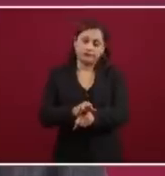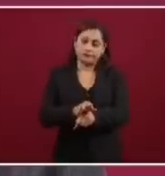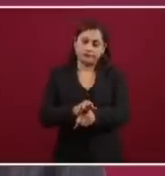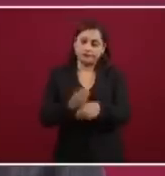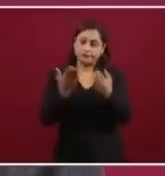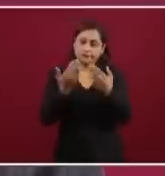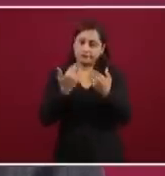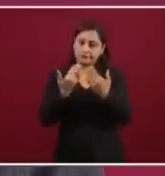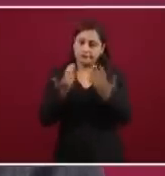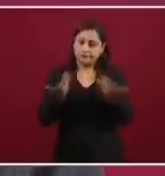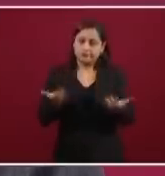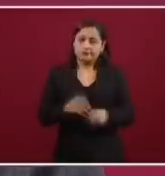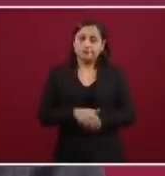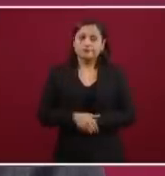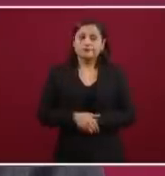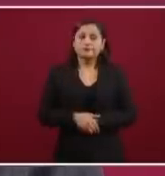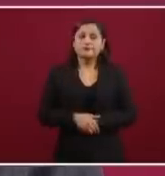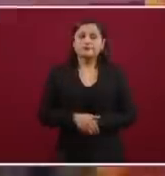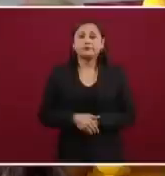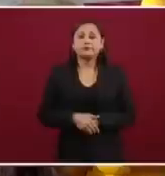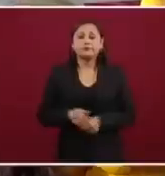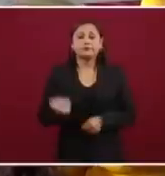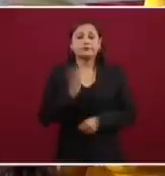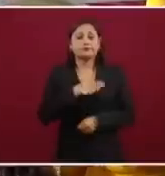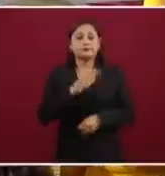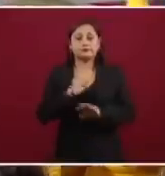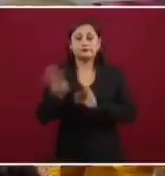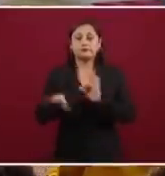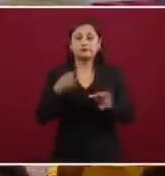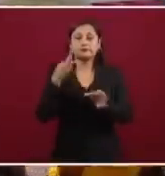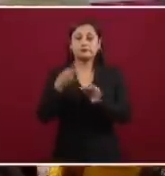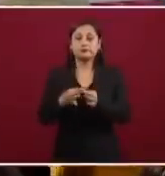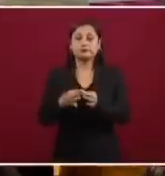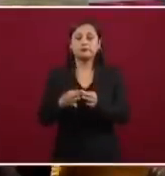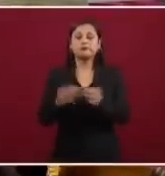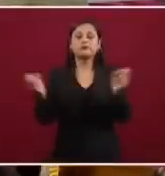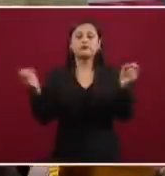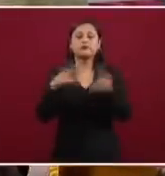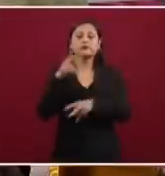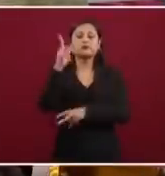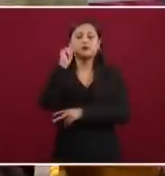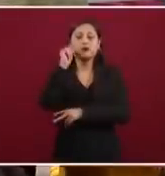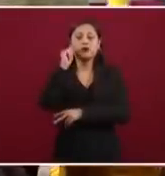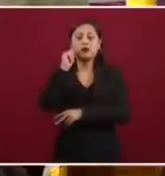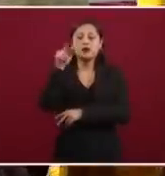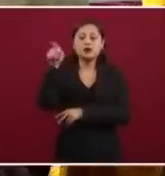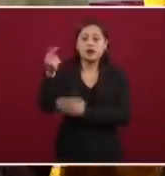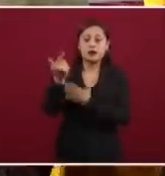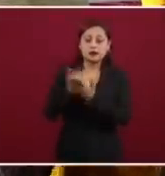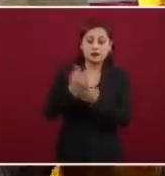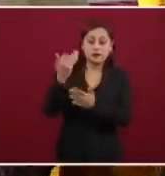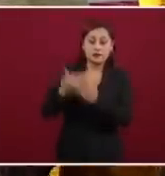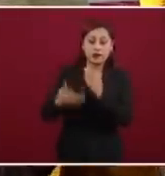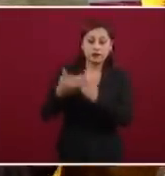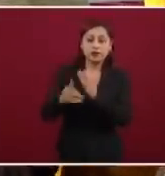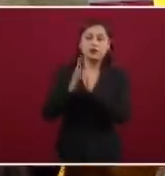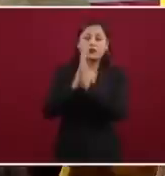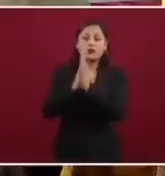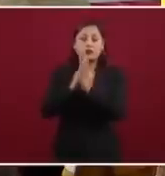aprovechando. Bueno, ya terminamos, nos vemos mañana. Los que quedan pendientes se